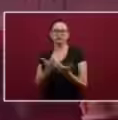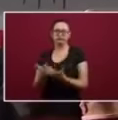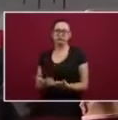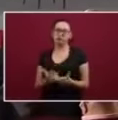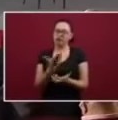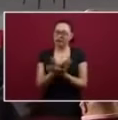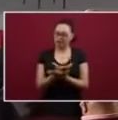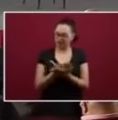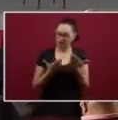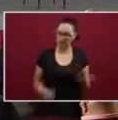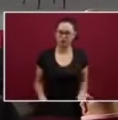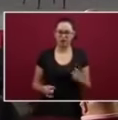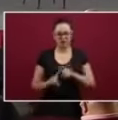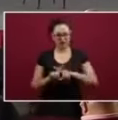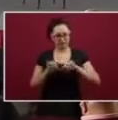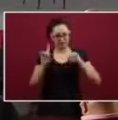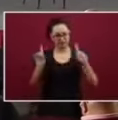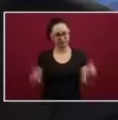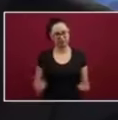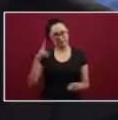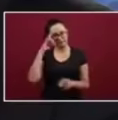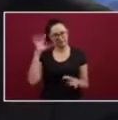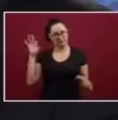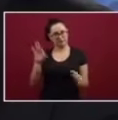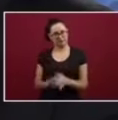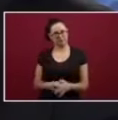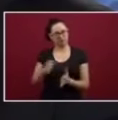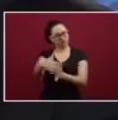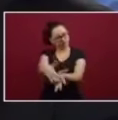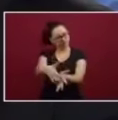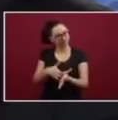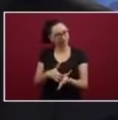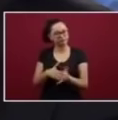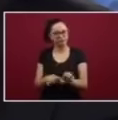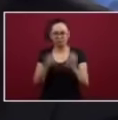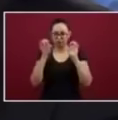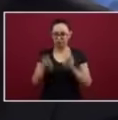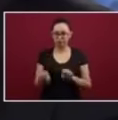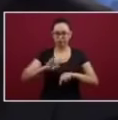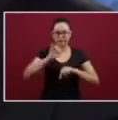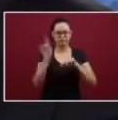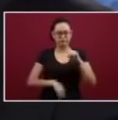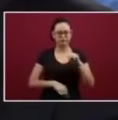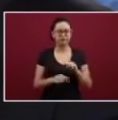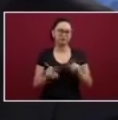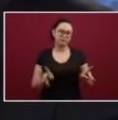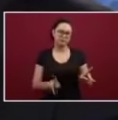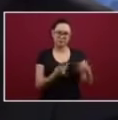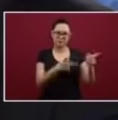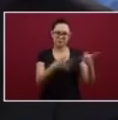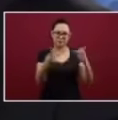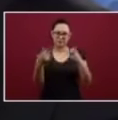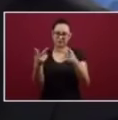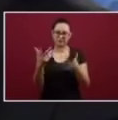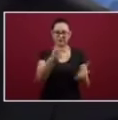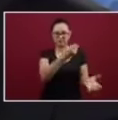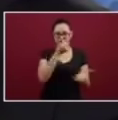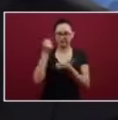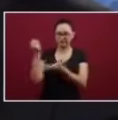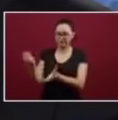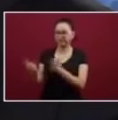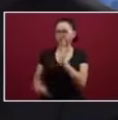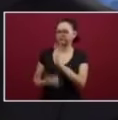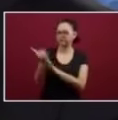al momento de entrarlas, el SAE tiene la facultad de darlas en depositaría. O sea, tú puedes a